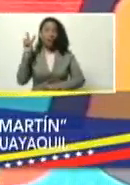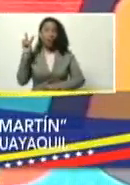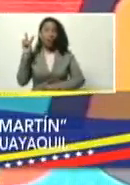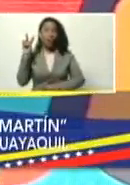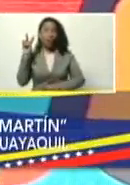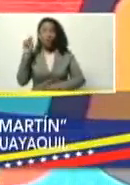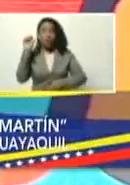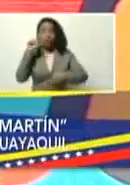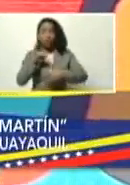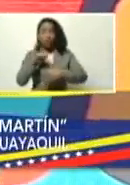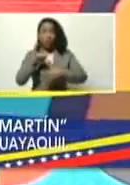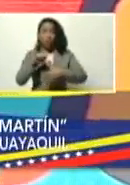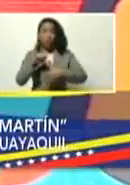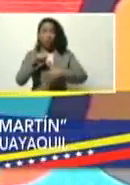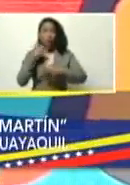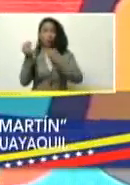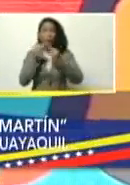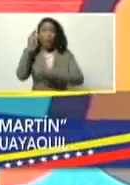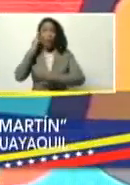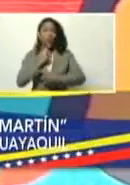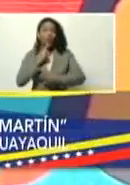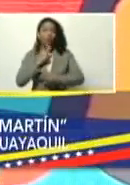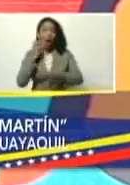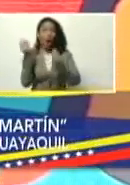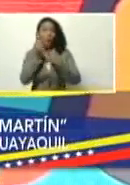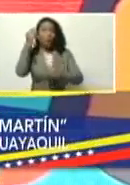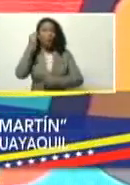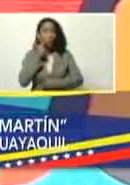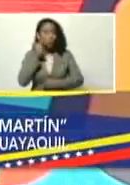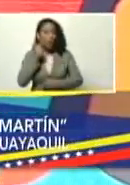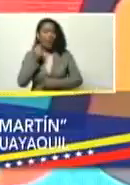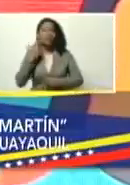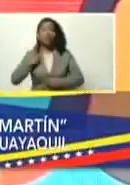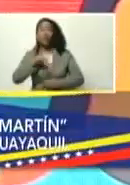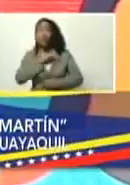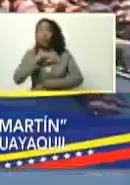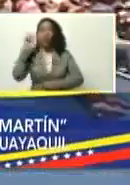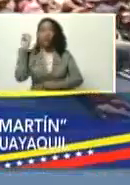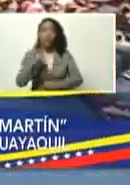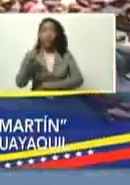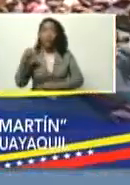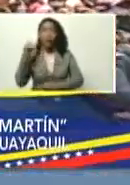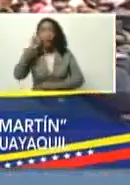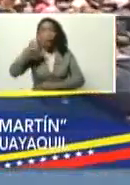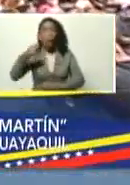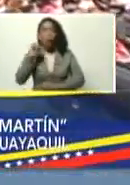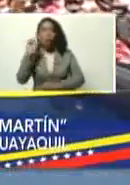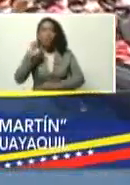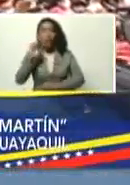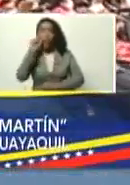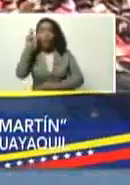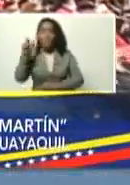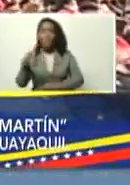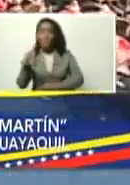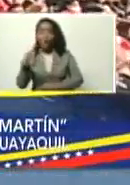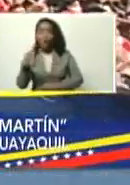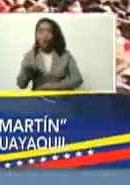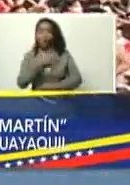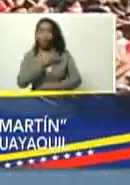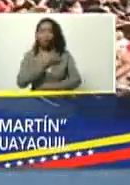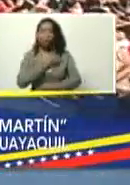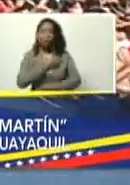tan suramericano como Bolívar, como Sucre, tan nuestro, José de San Martín. Y da